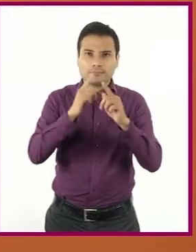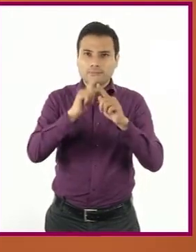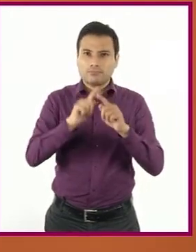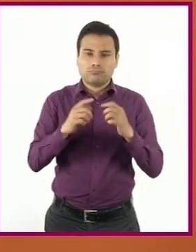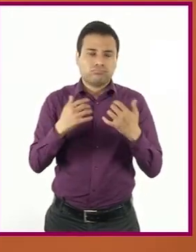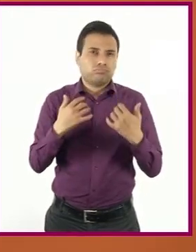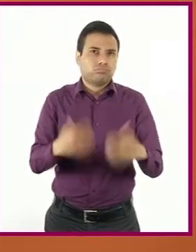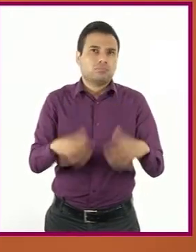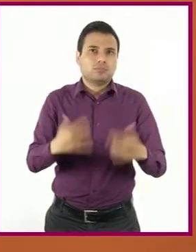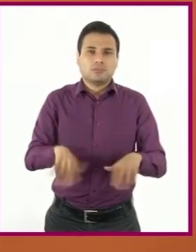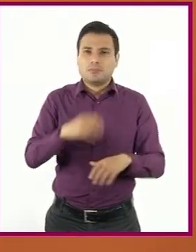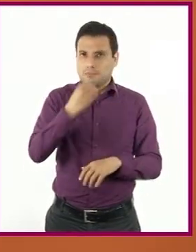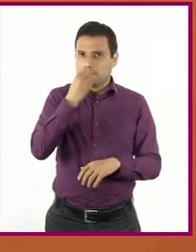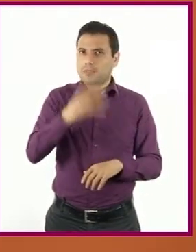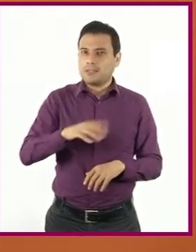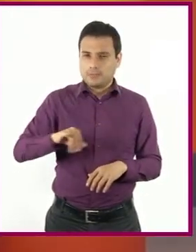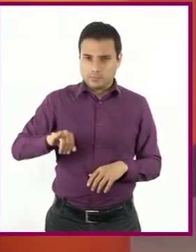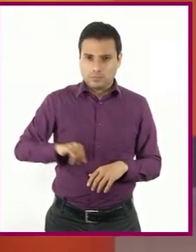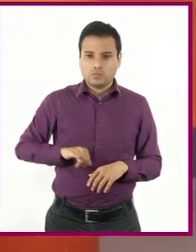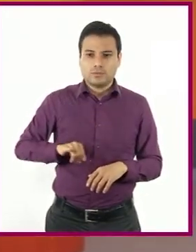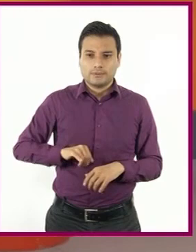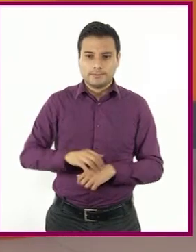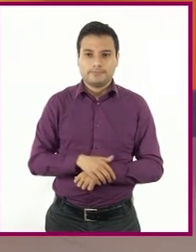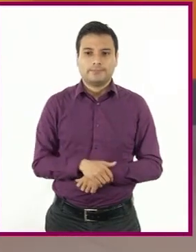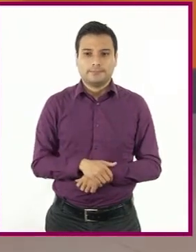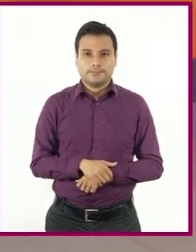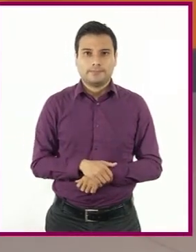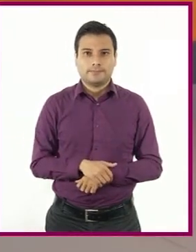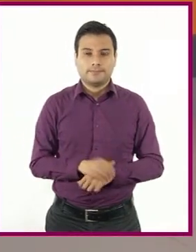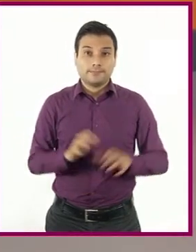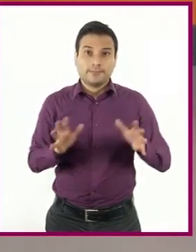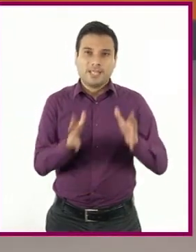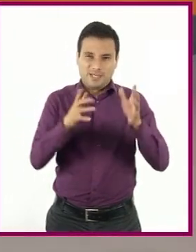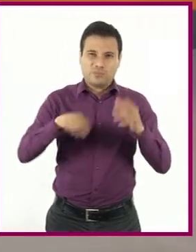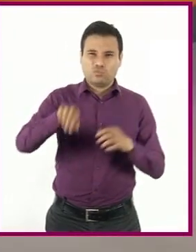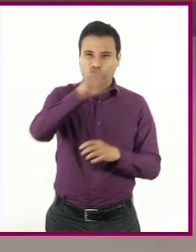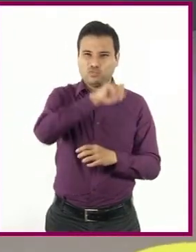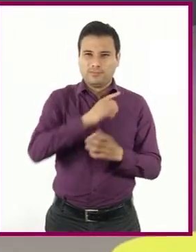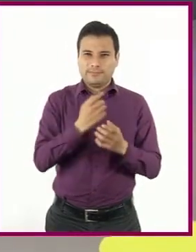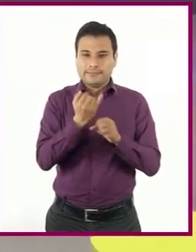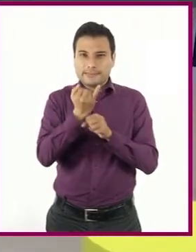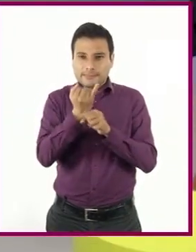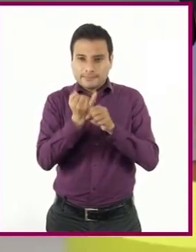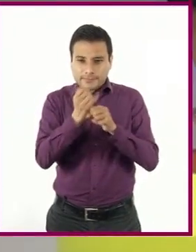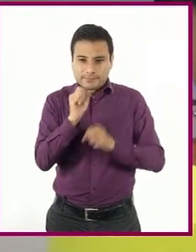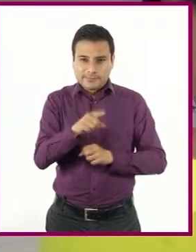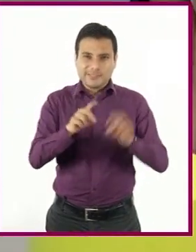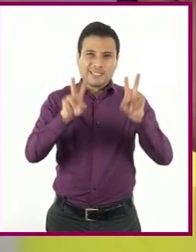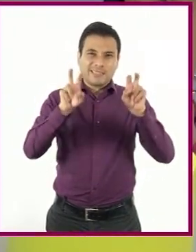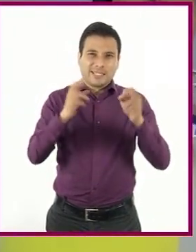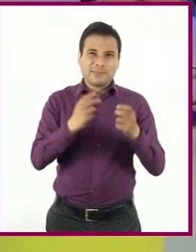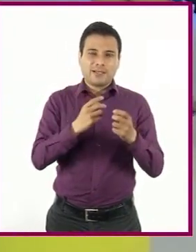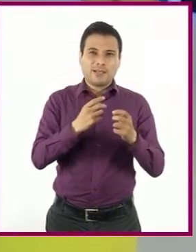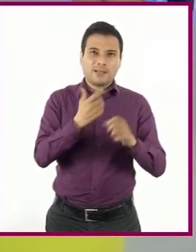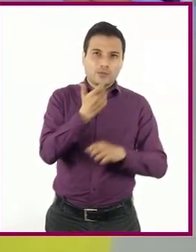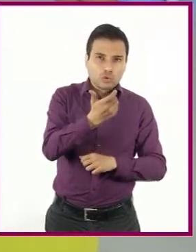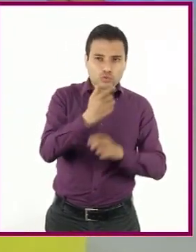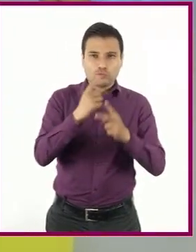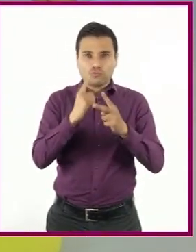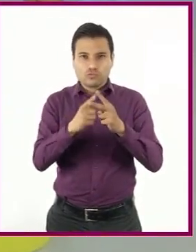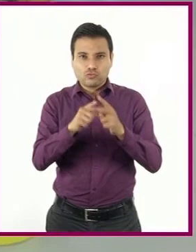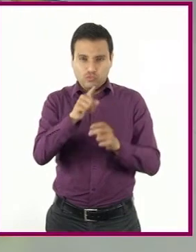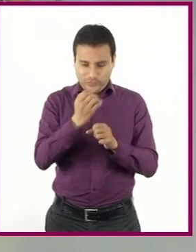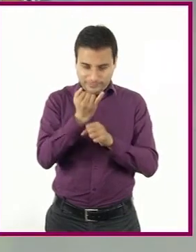ampliamente utilizados en nuestro entorno. Les invito a buscar más relaciones de la matemática en los campos del conocimiento